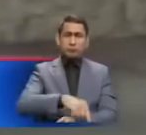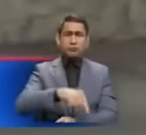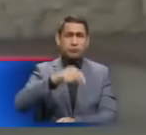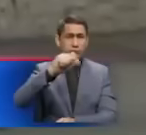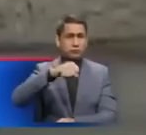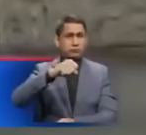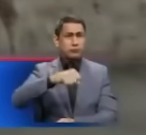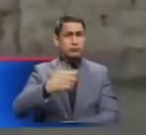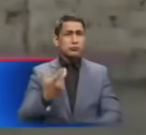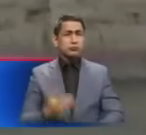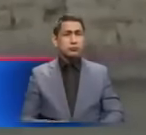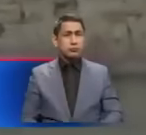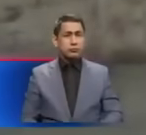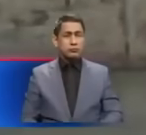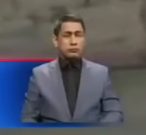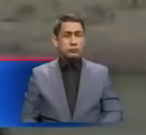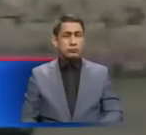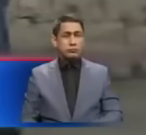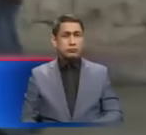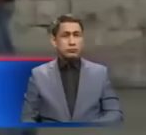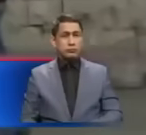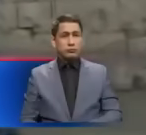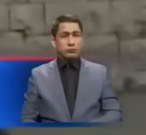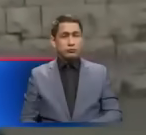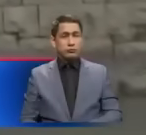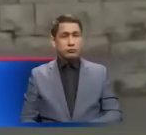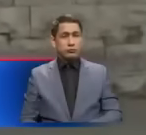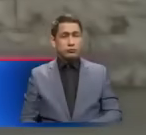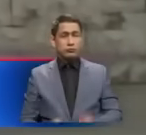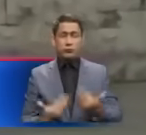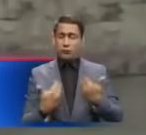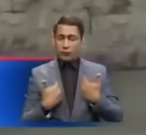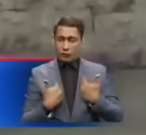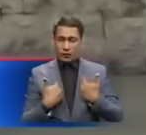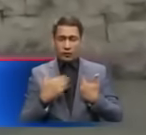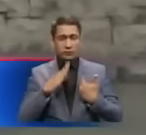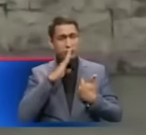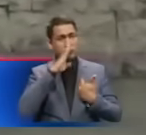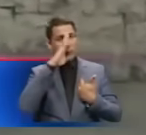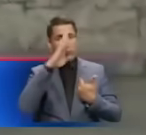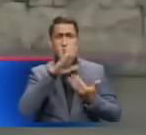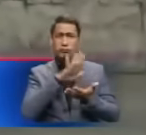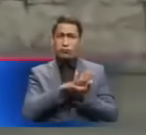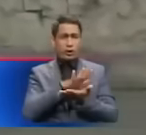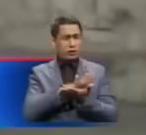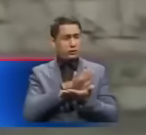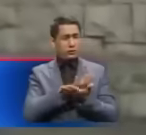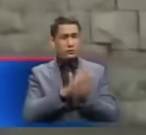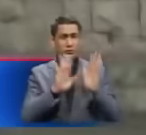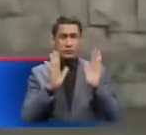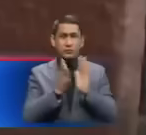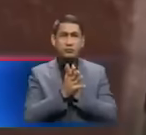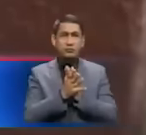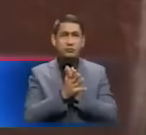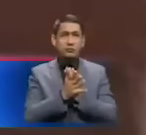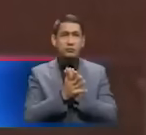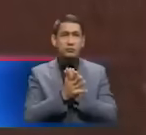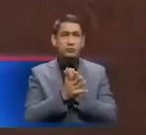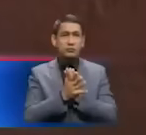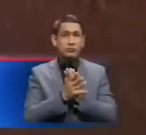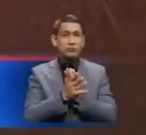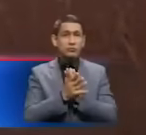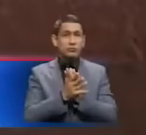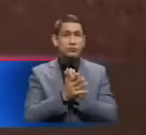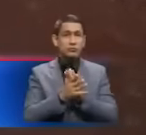siempre he sido una persona que me manejaba por todo, por los reinos. ¿Por dónde vive usted? ¿Por ese bloque allá? En este bloque